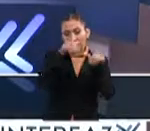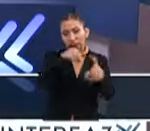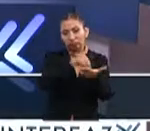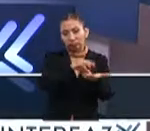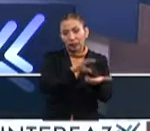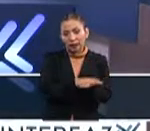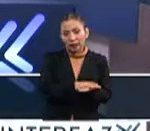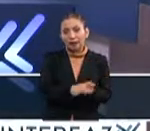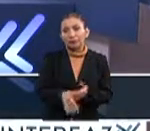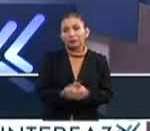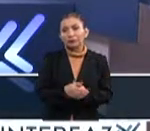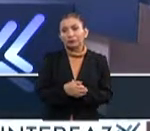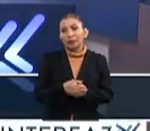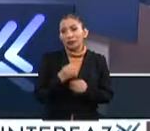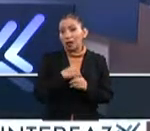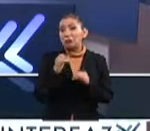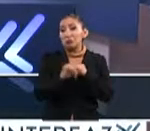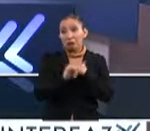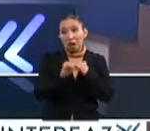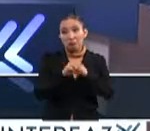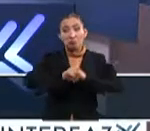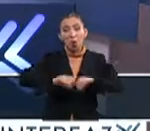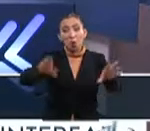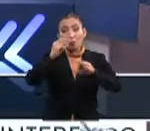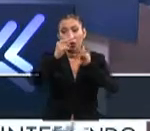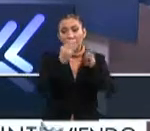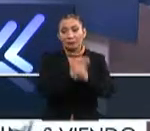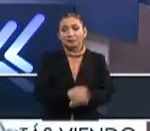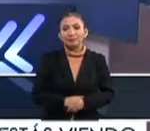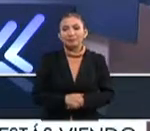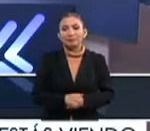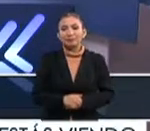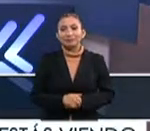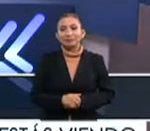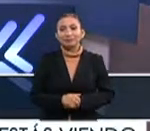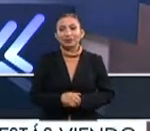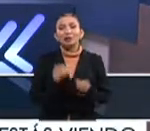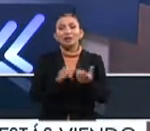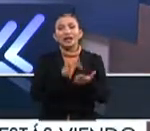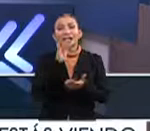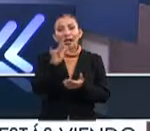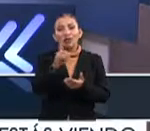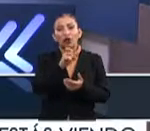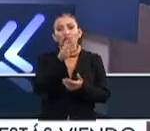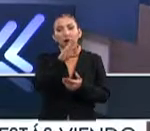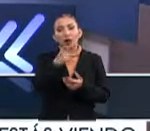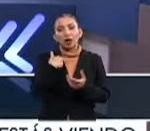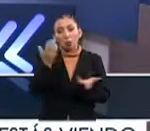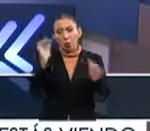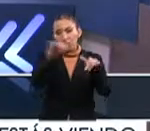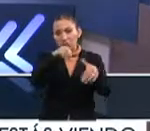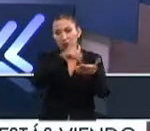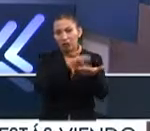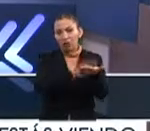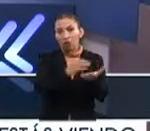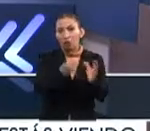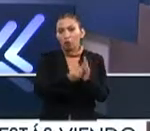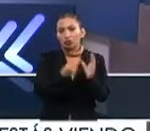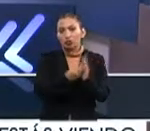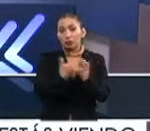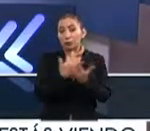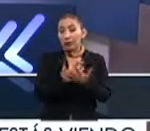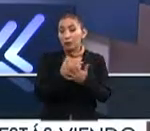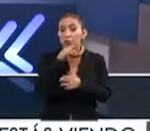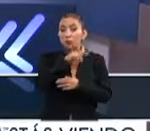inscribir. Es una gran plataforma México, así es. Muchísimas gracias. Así es. Bueno, pues muchísimas gracias, doctor. Estaremos inscribiéndonos a este MOOC y